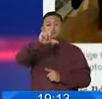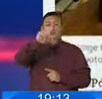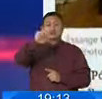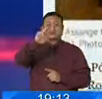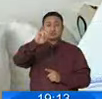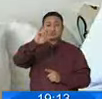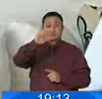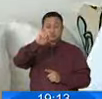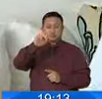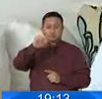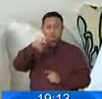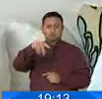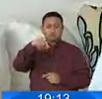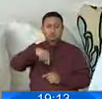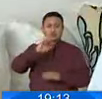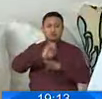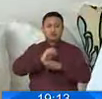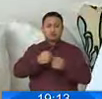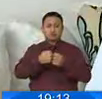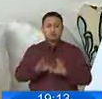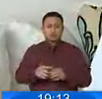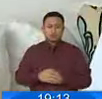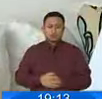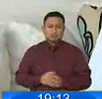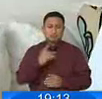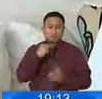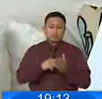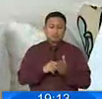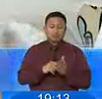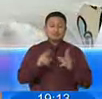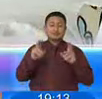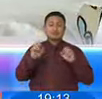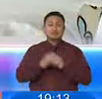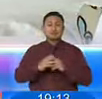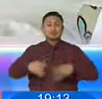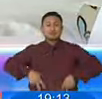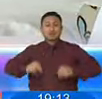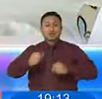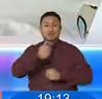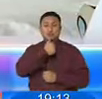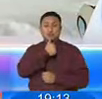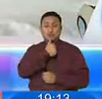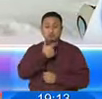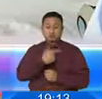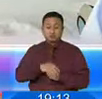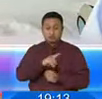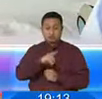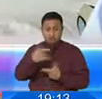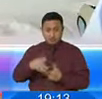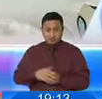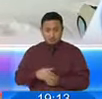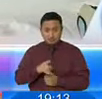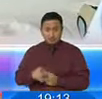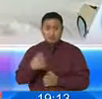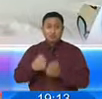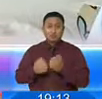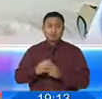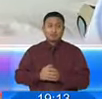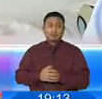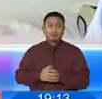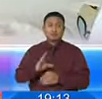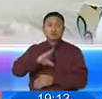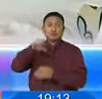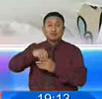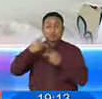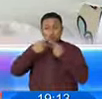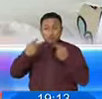ecuatoriano. En el tema de gastos reservados utilizados por la Secretaría de Inteligencia ya se configura un delito de peculado, por